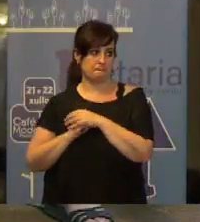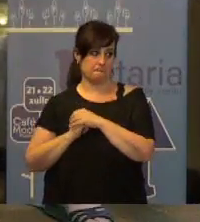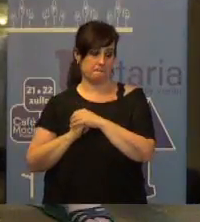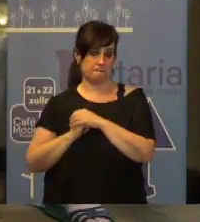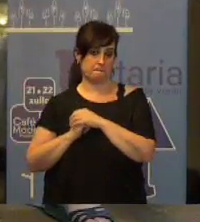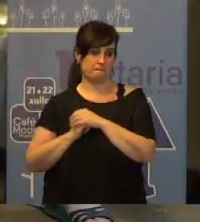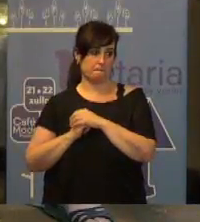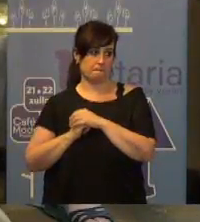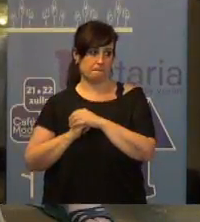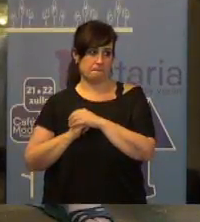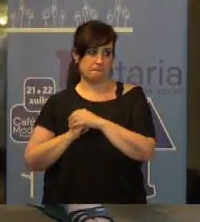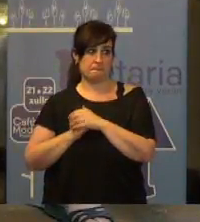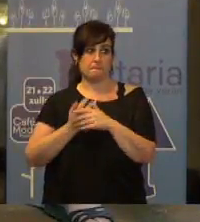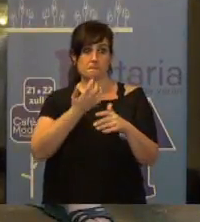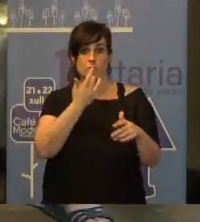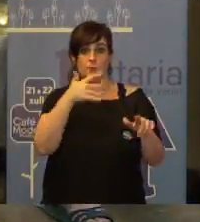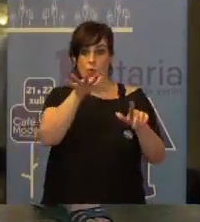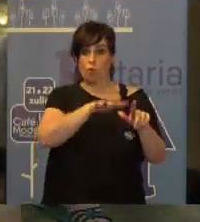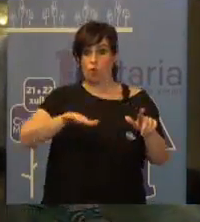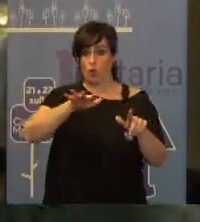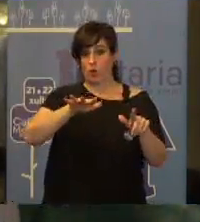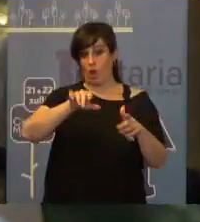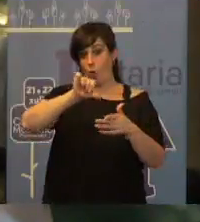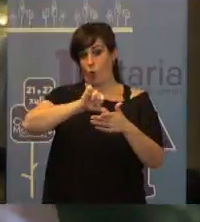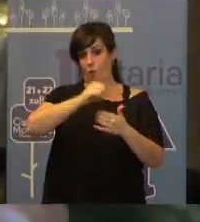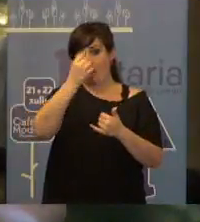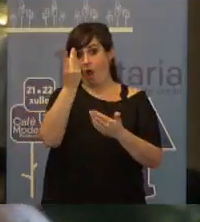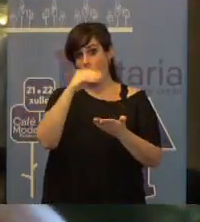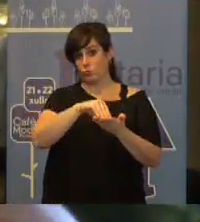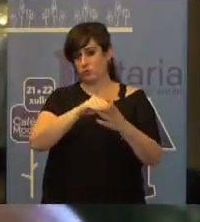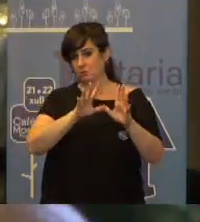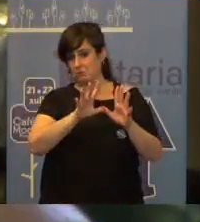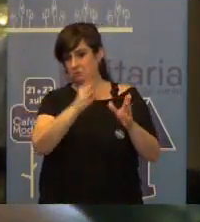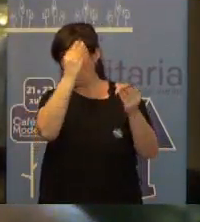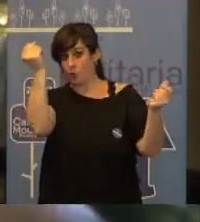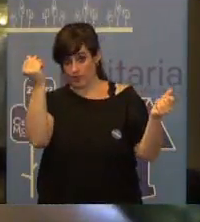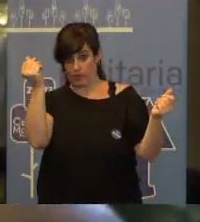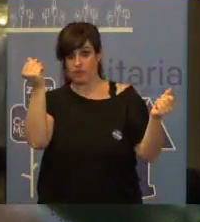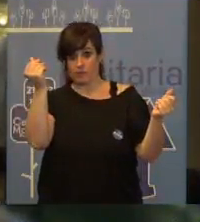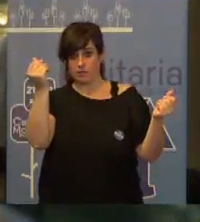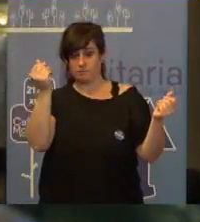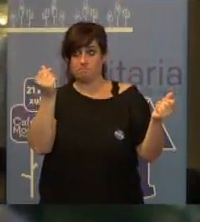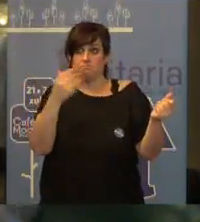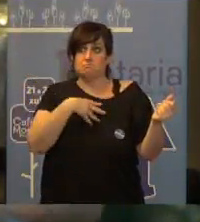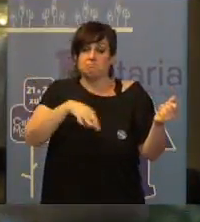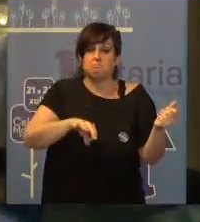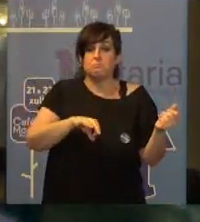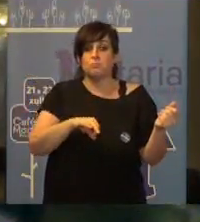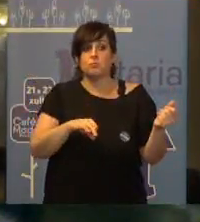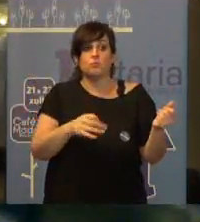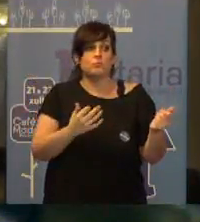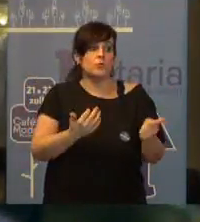áreas urbanas. As áreas urbanas son olvidadas en Galicia. Hai algo que ven, en